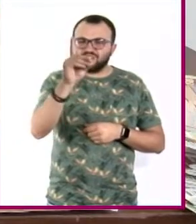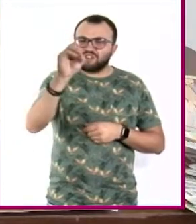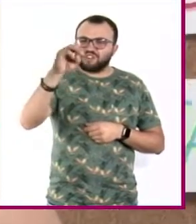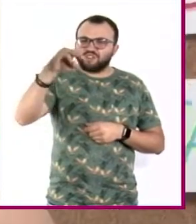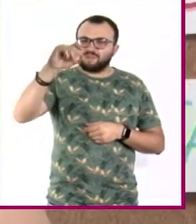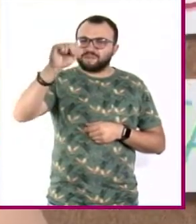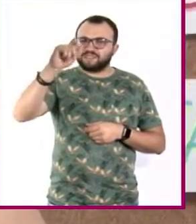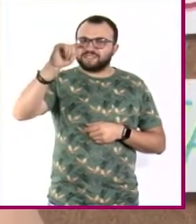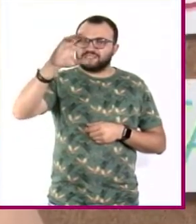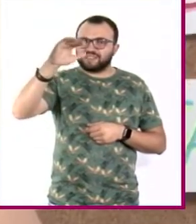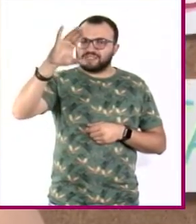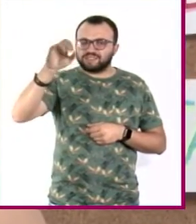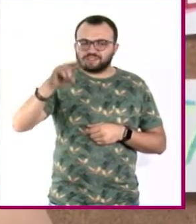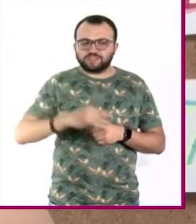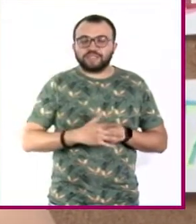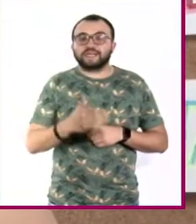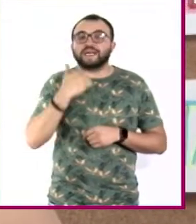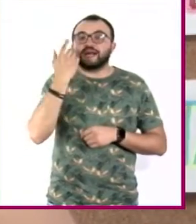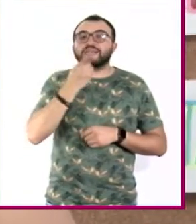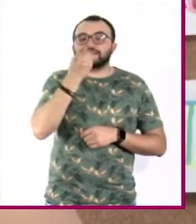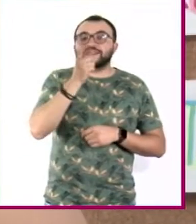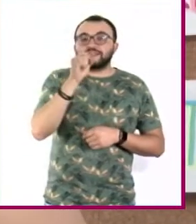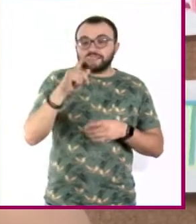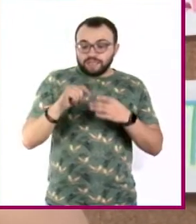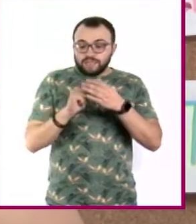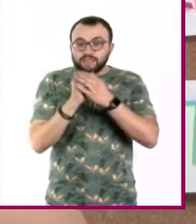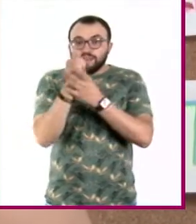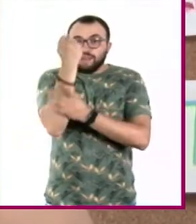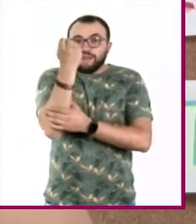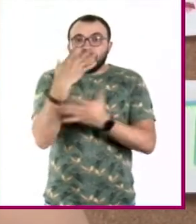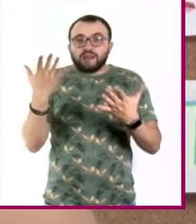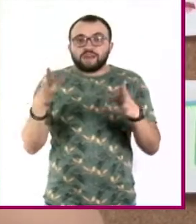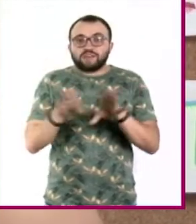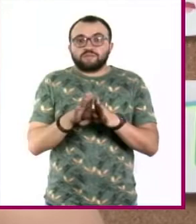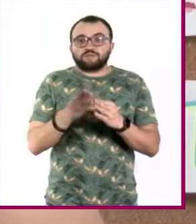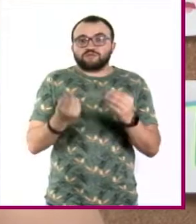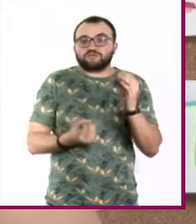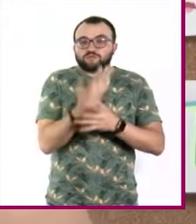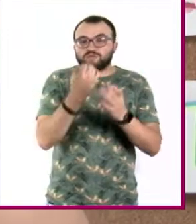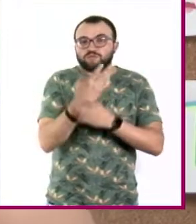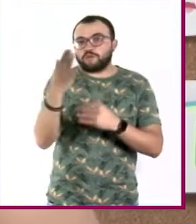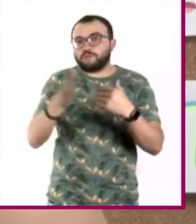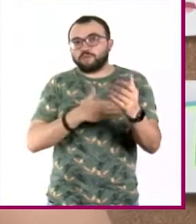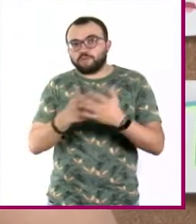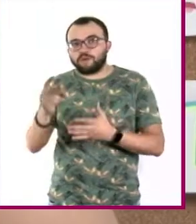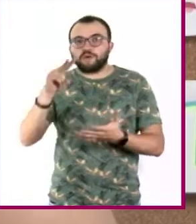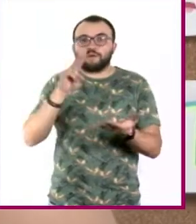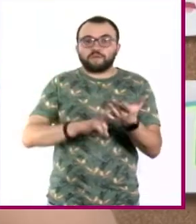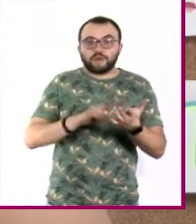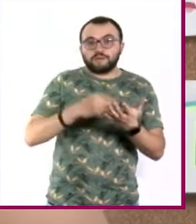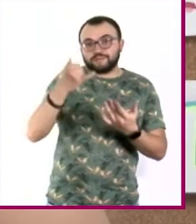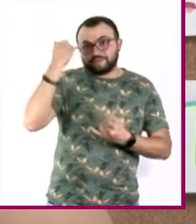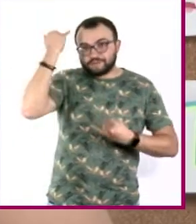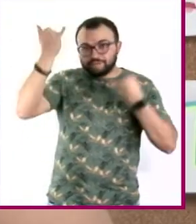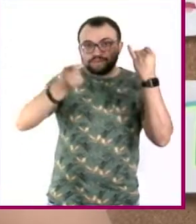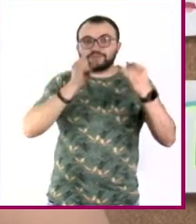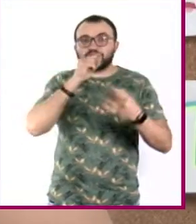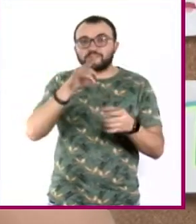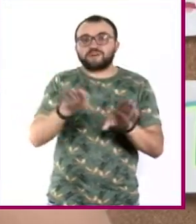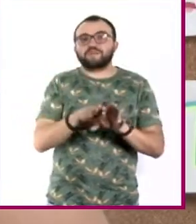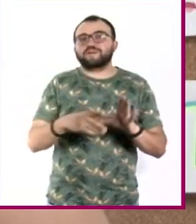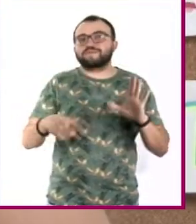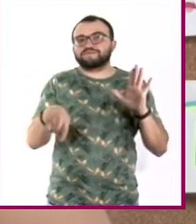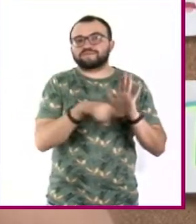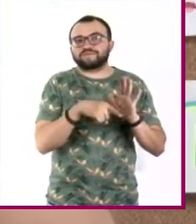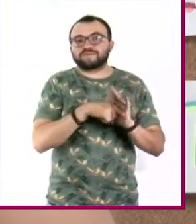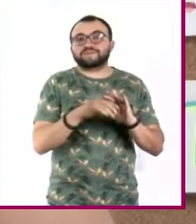pensamiento? Que por medio de las tecnologías se están generalizando las modas, los valores y hasta las ideologías, restando importancia a